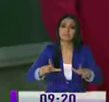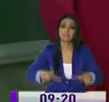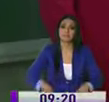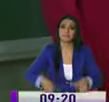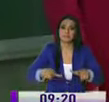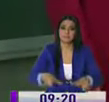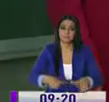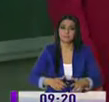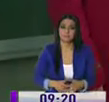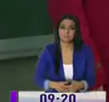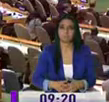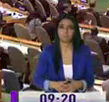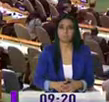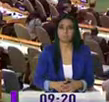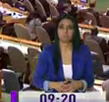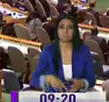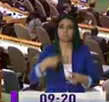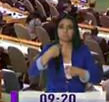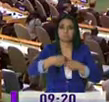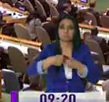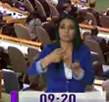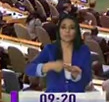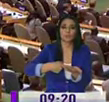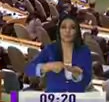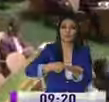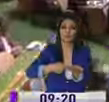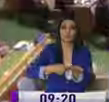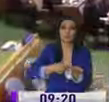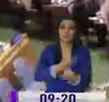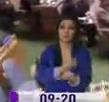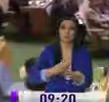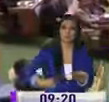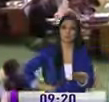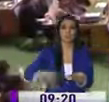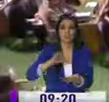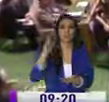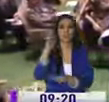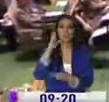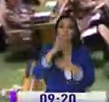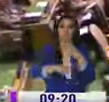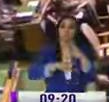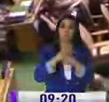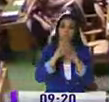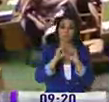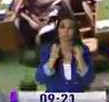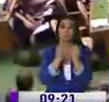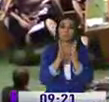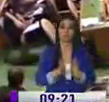república moreno participará en la reunión anual de líderes mundiales de naciones unidas